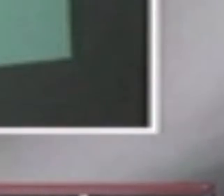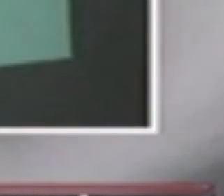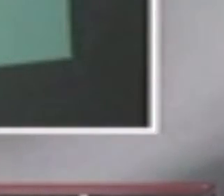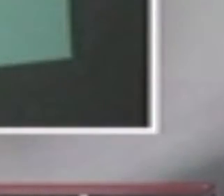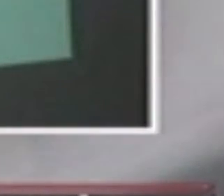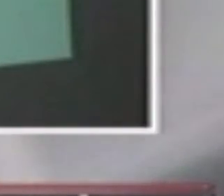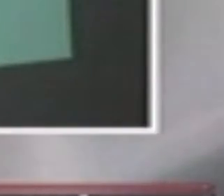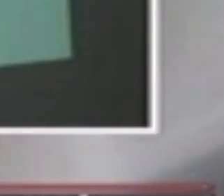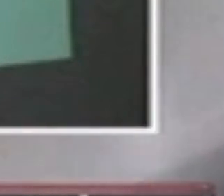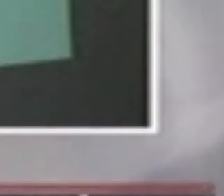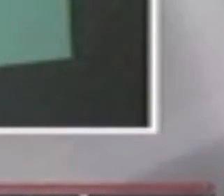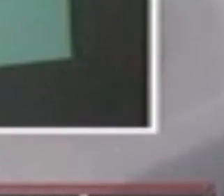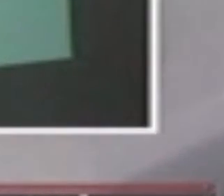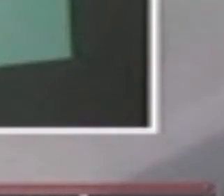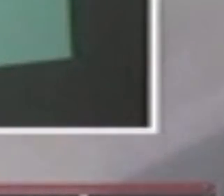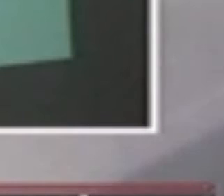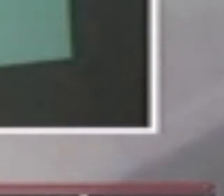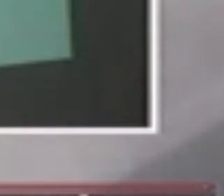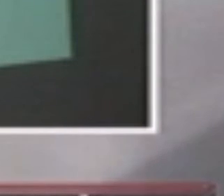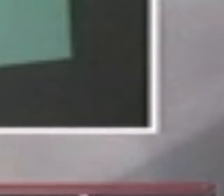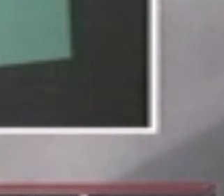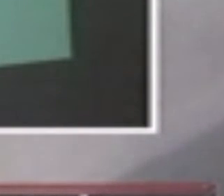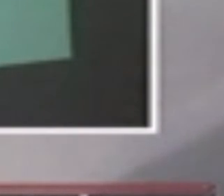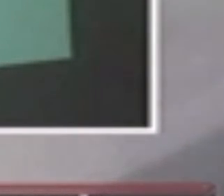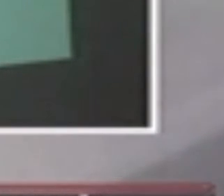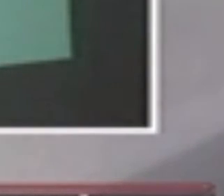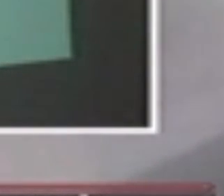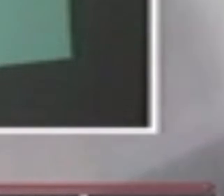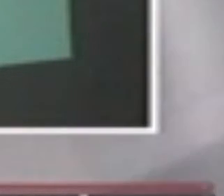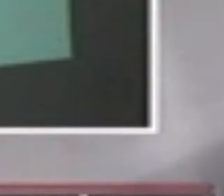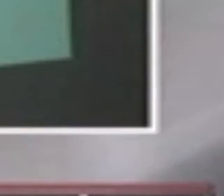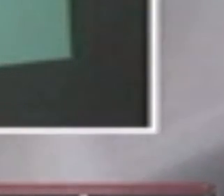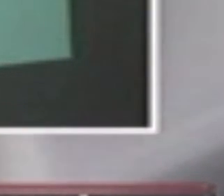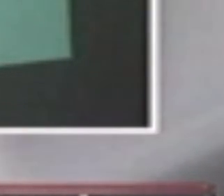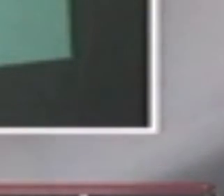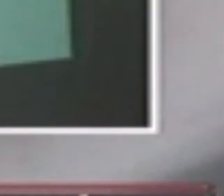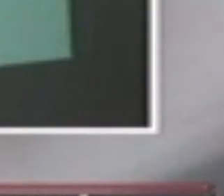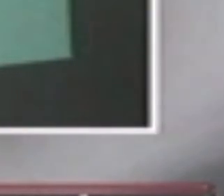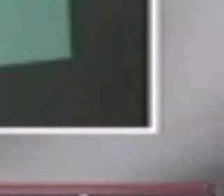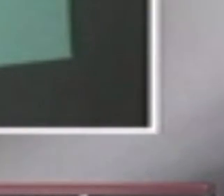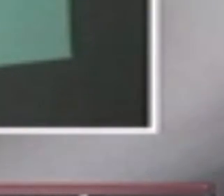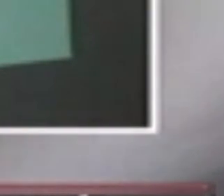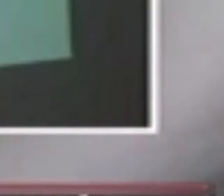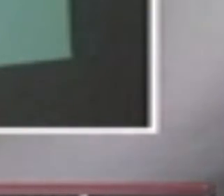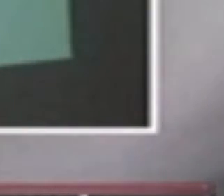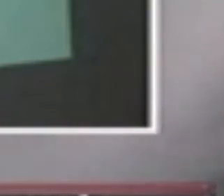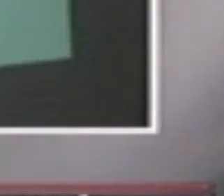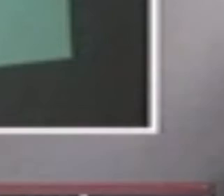pero por ejemplo, una mirada rápida de lo que ha sido la ruta exportadora especializada. Hemos pasado